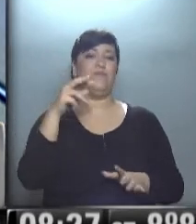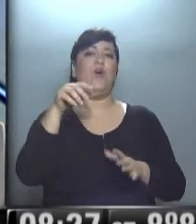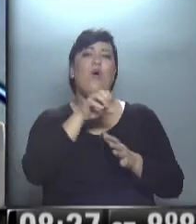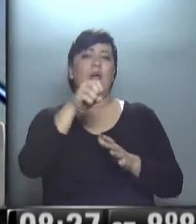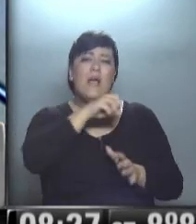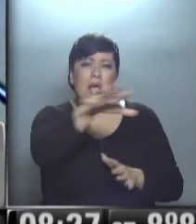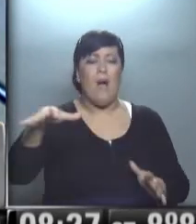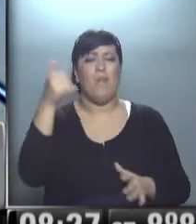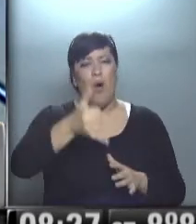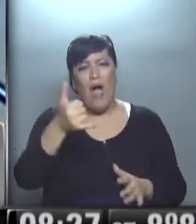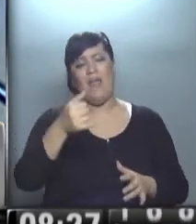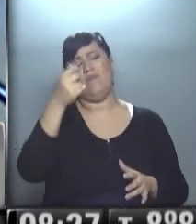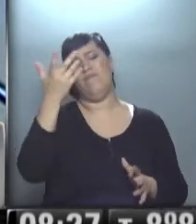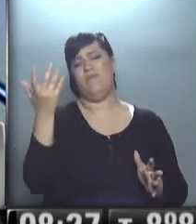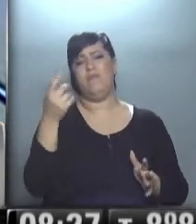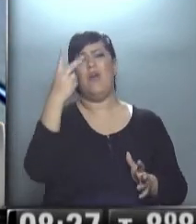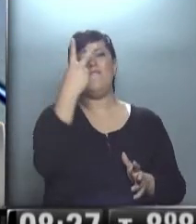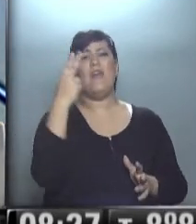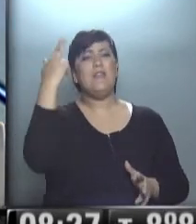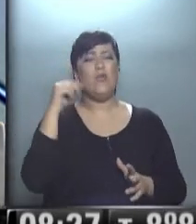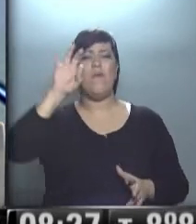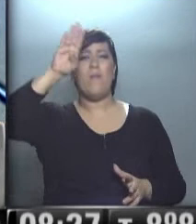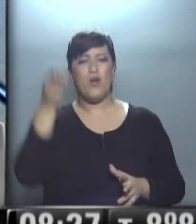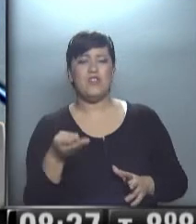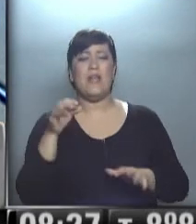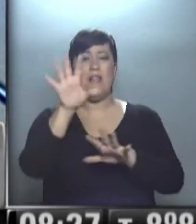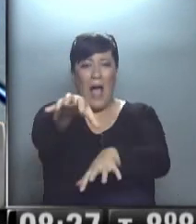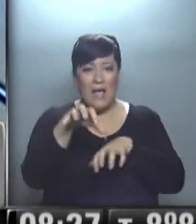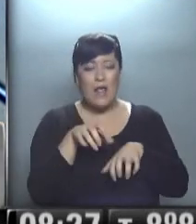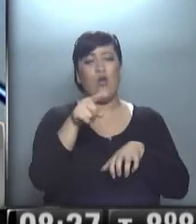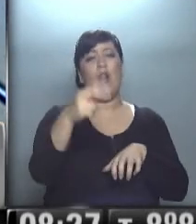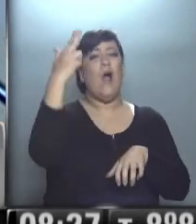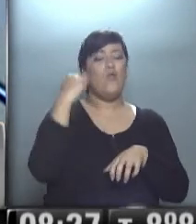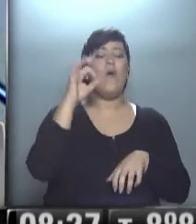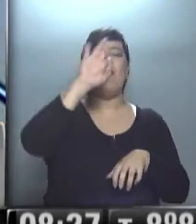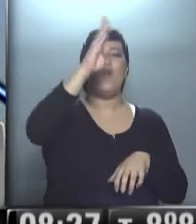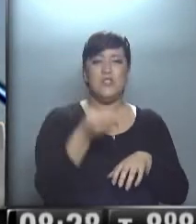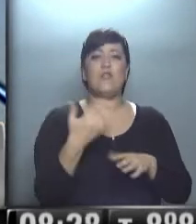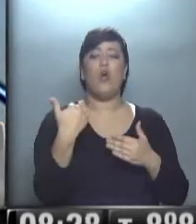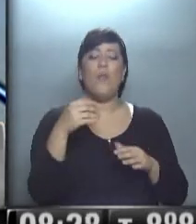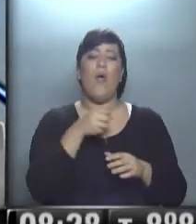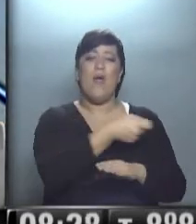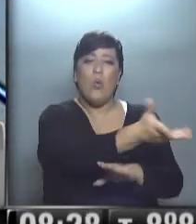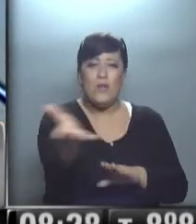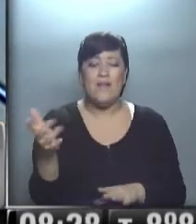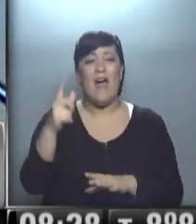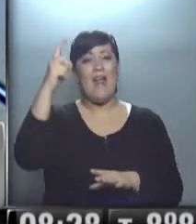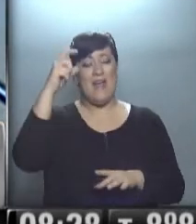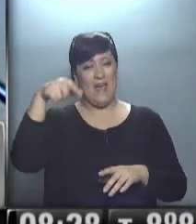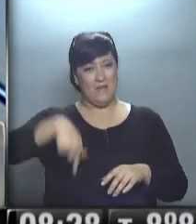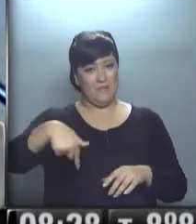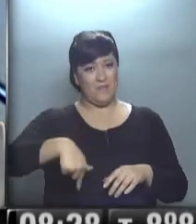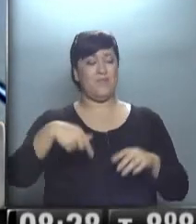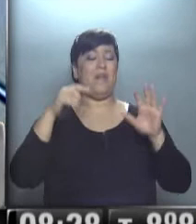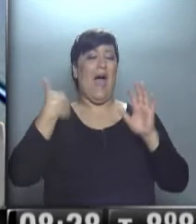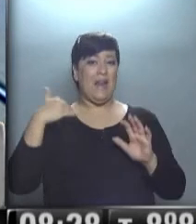del 20 9% superficie agrícola 9% superficie cultivable argentina está entre los 10 primeros países del